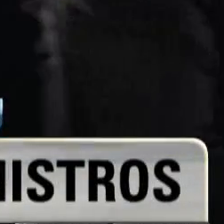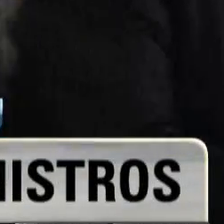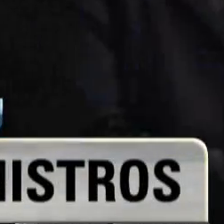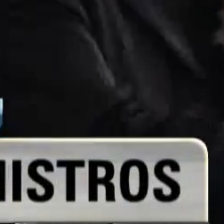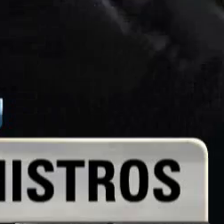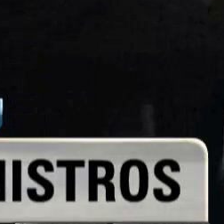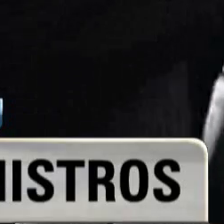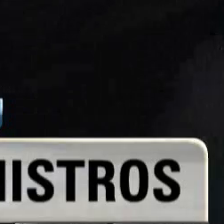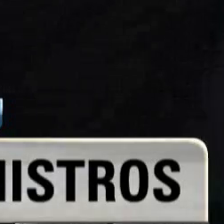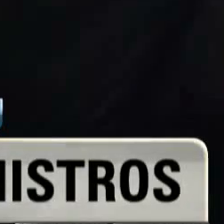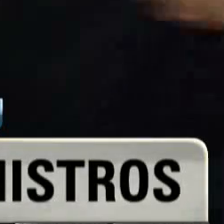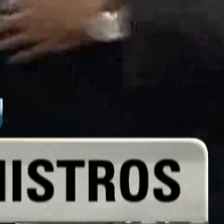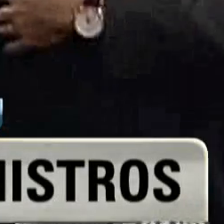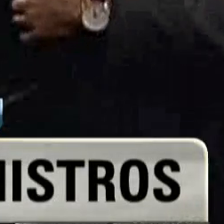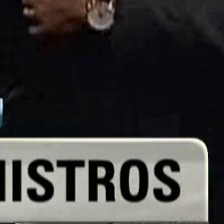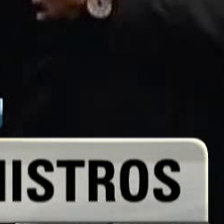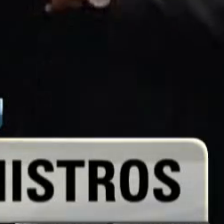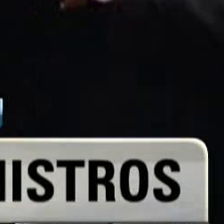gracias.